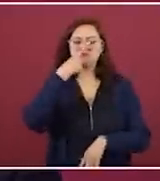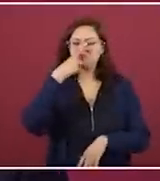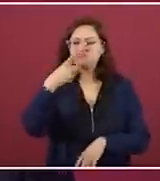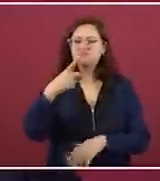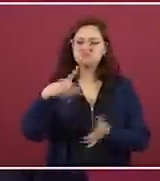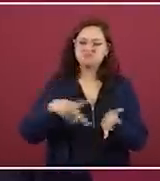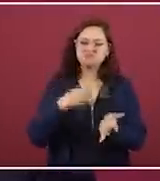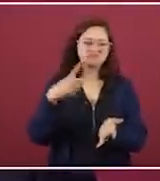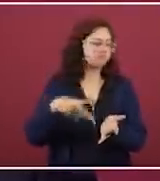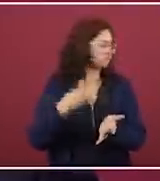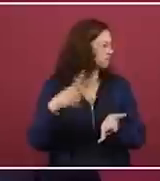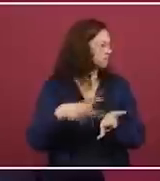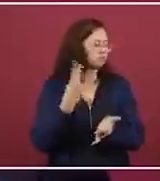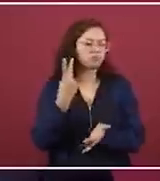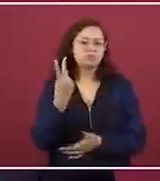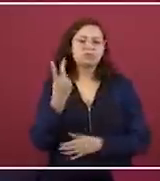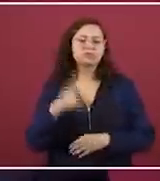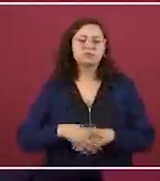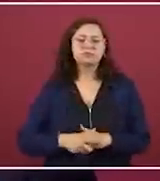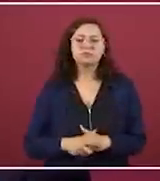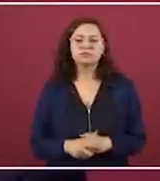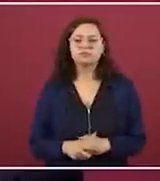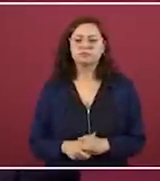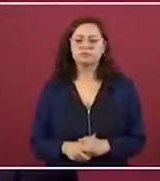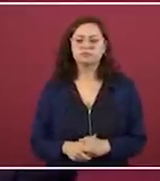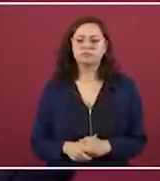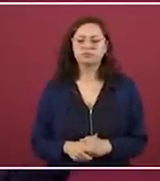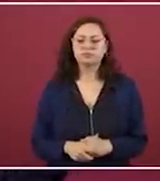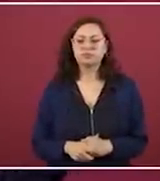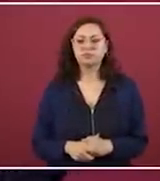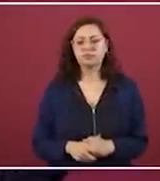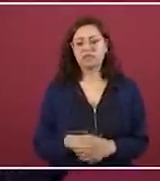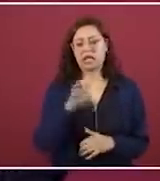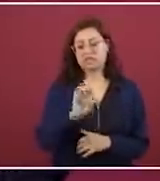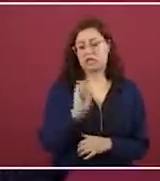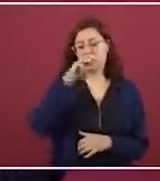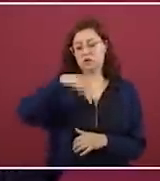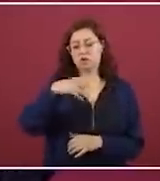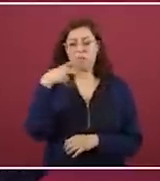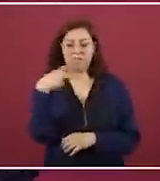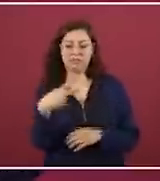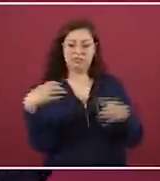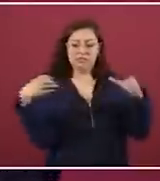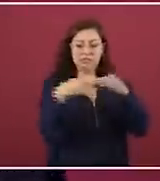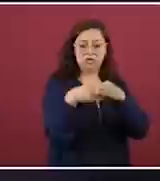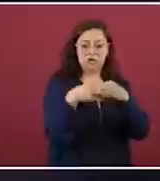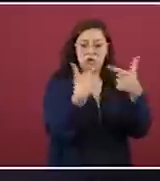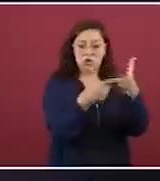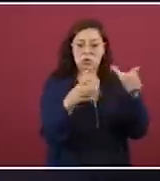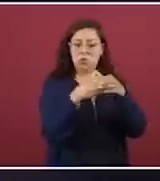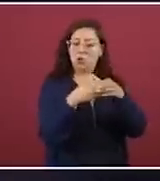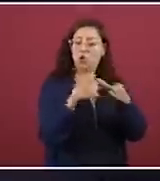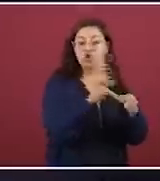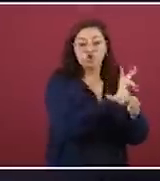Se desaparece el Estado Mayor Presidencial, ya todos los elementos